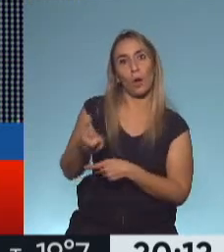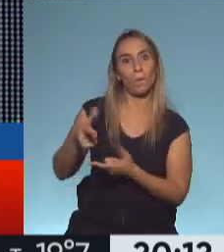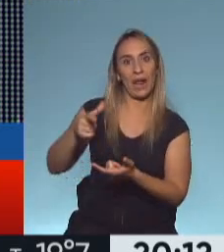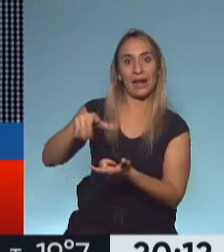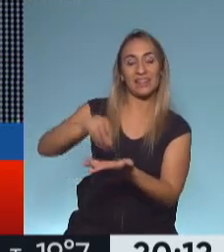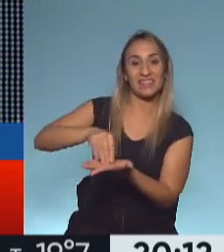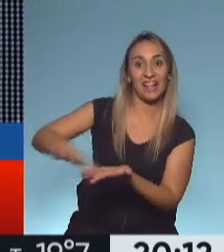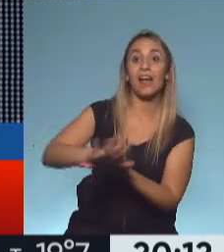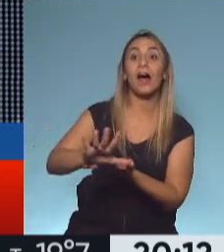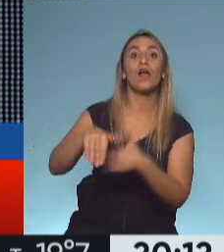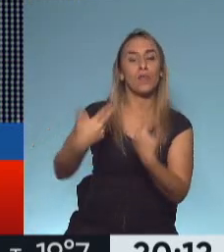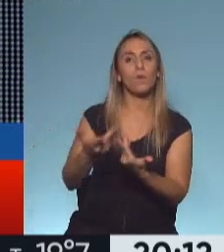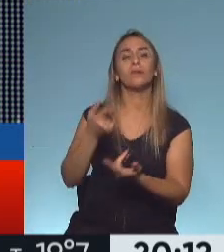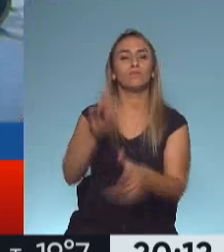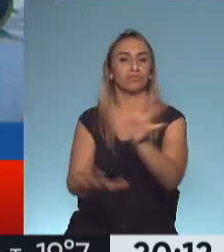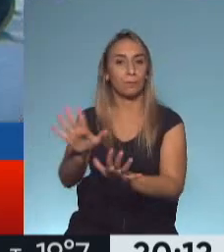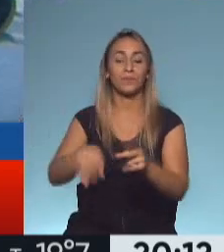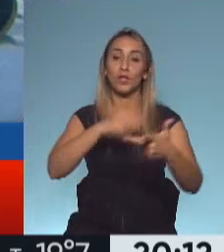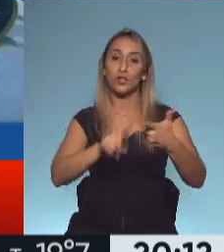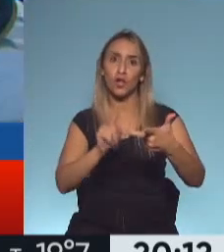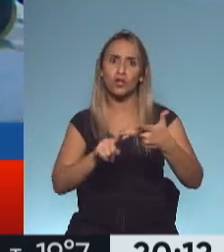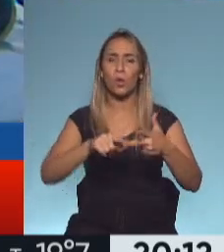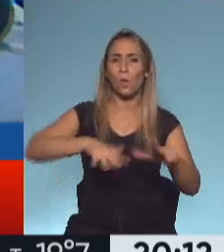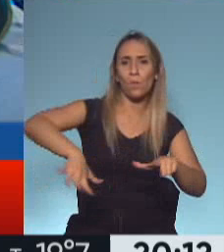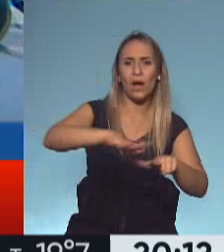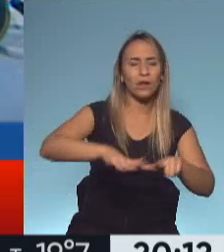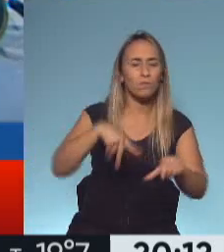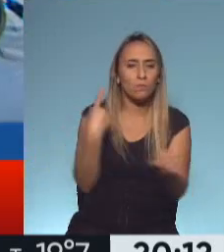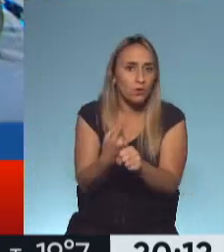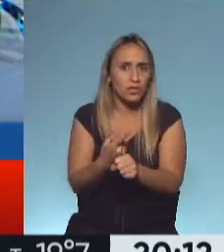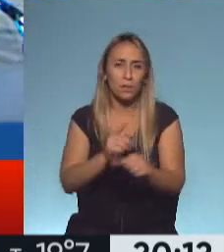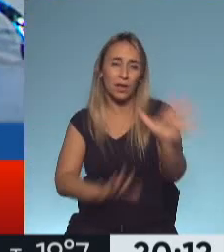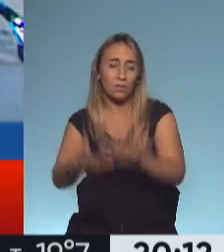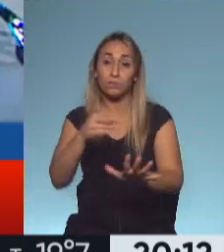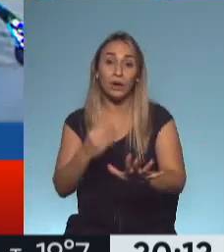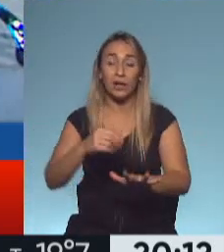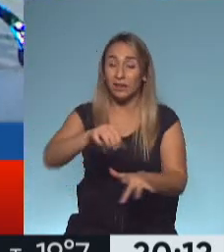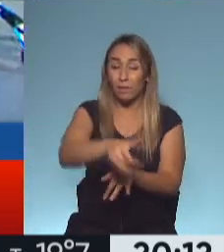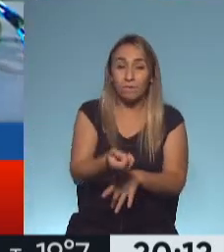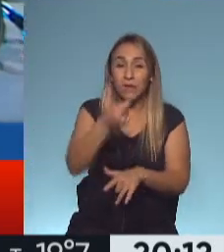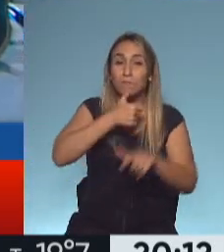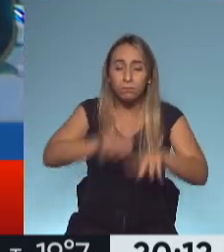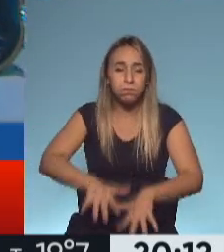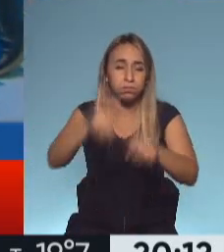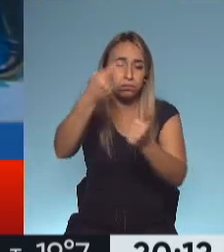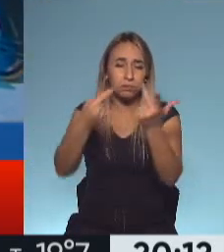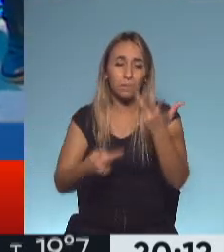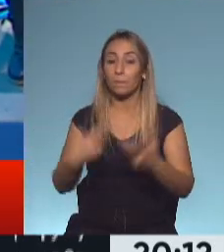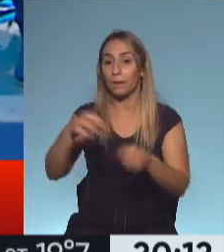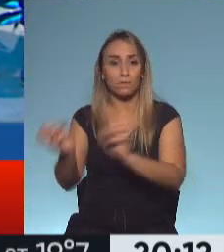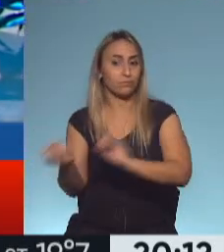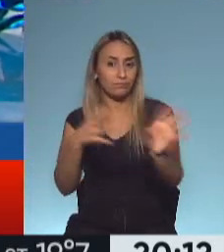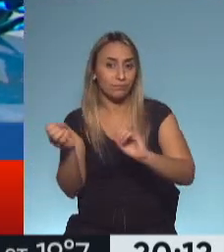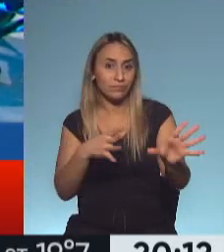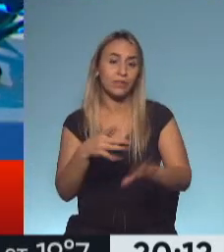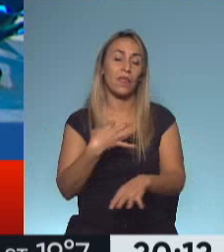que es la relocalización. Barrios que no se pueden urbanizar porque están en zonas inundables, son zonas más complejas, y lo que hay que hacer es trasladarlo y generamos lo que llaman lotes con